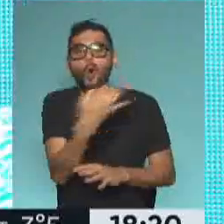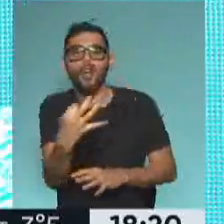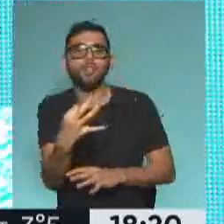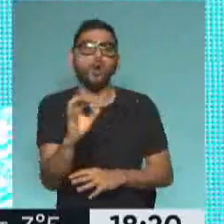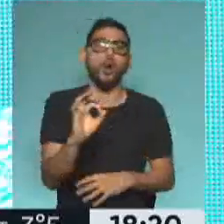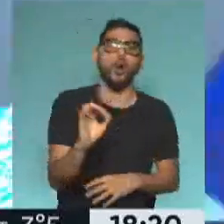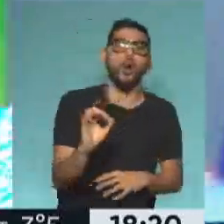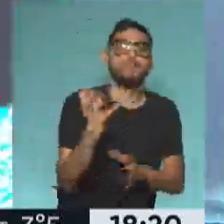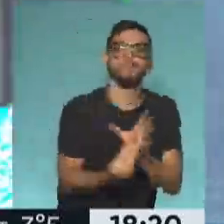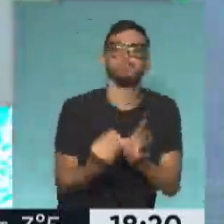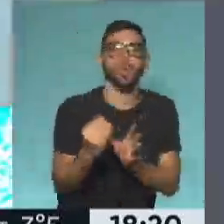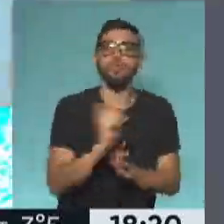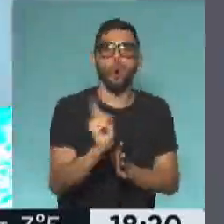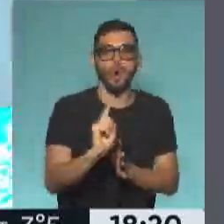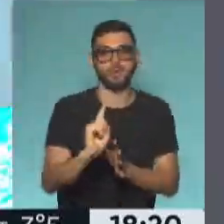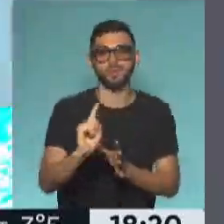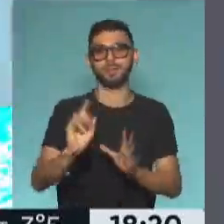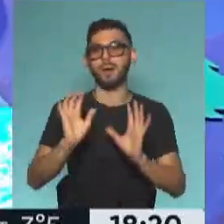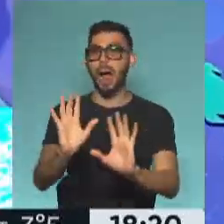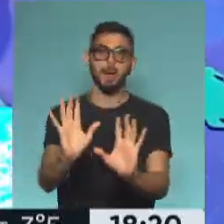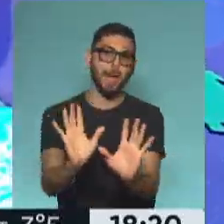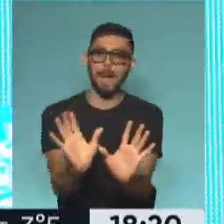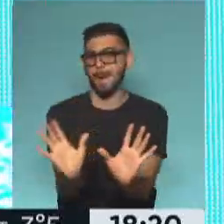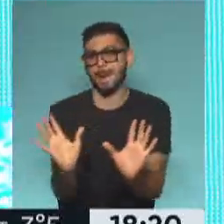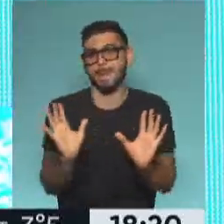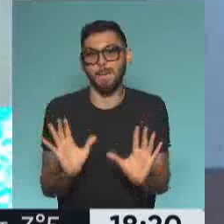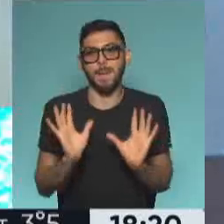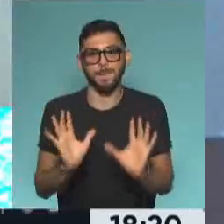o incorrecta, ¿sí? Aguarde no, un segundo. No, Fran, estamos aquí.